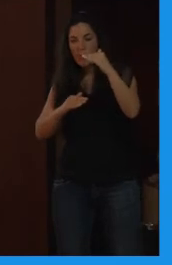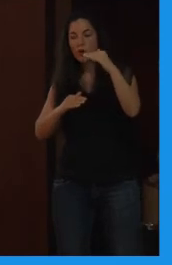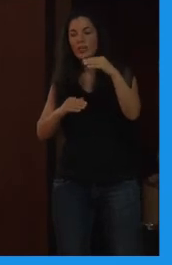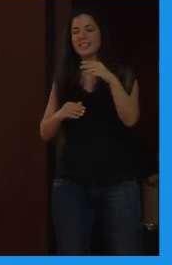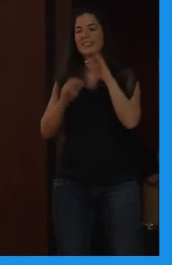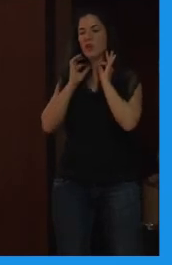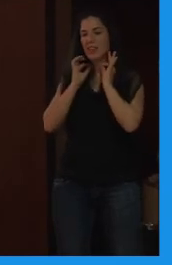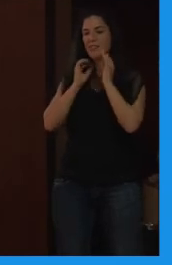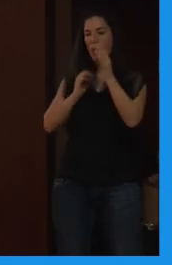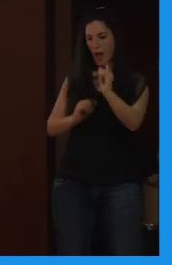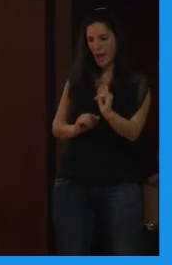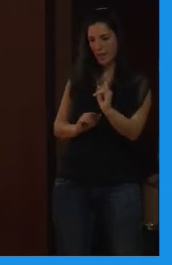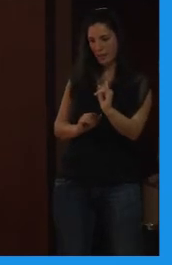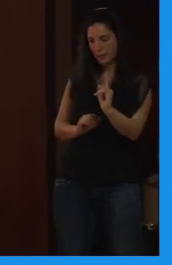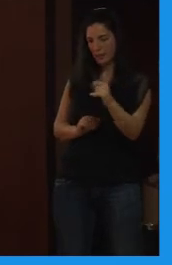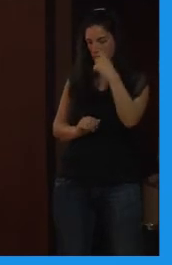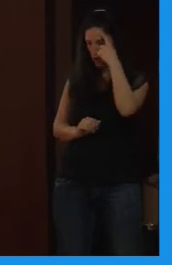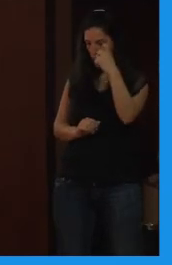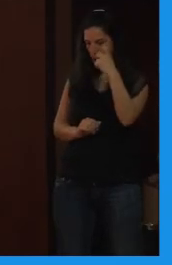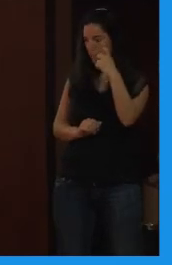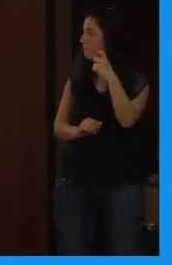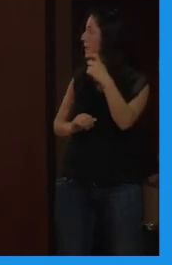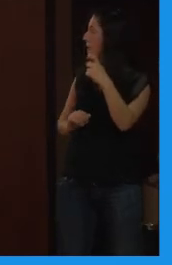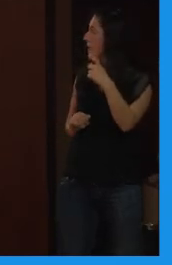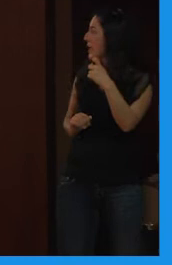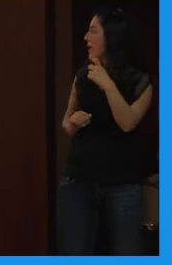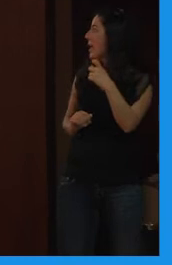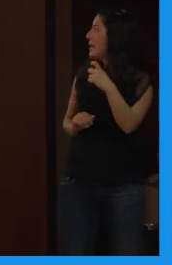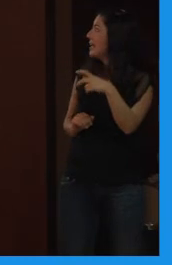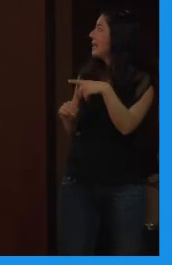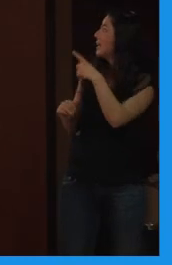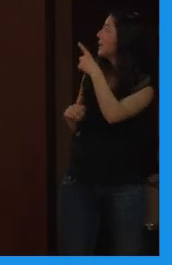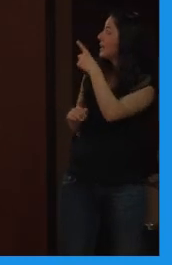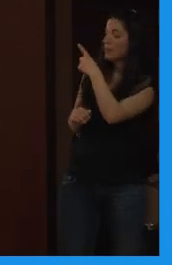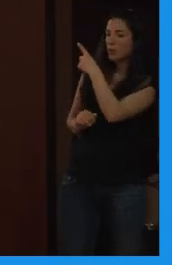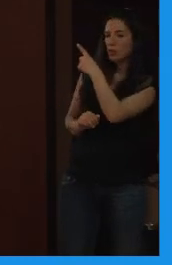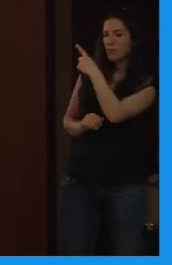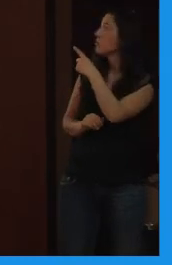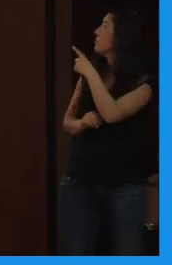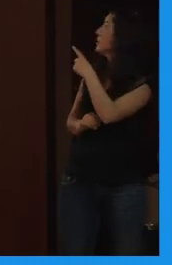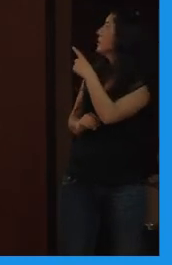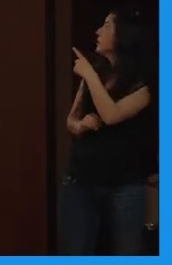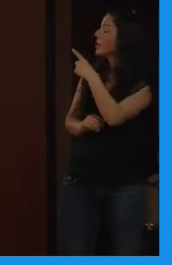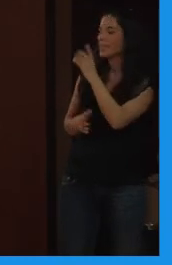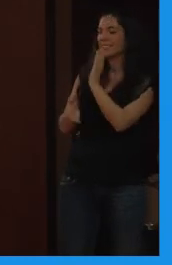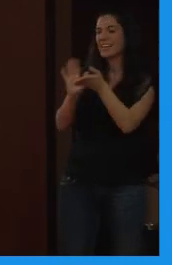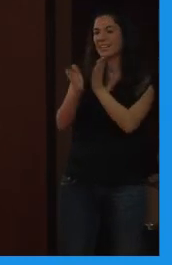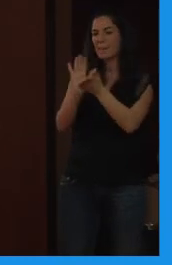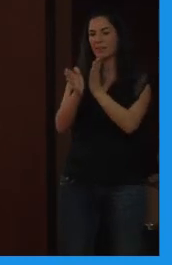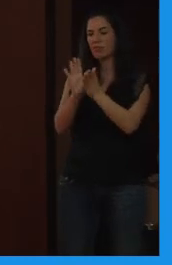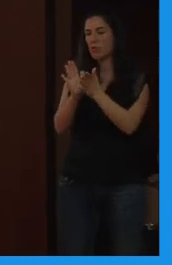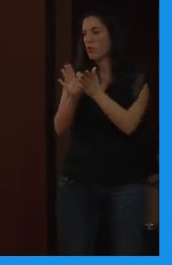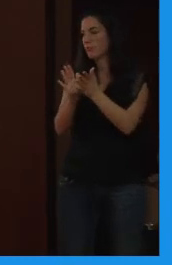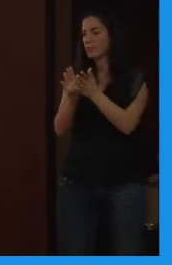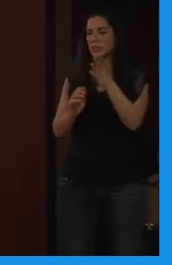Hipotiroidismo subclínico, que también es incluso más frecuente, existe controversia acerca del tratamiento, ya que sobre todo